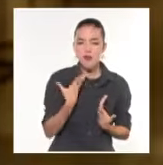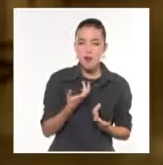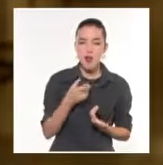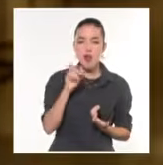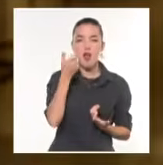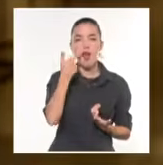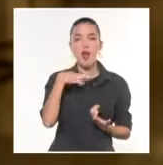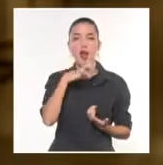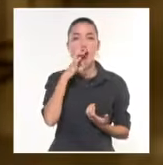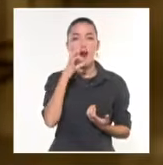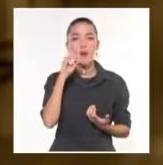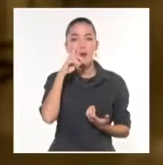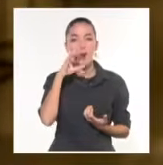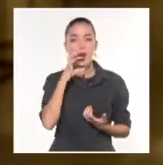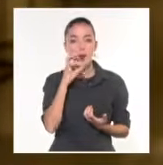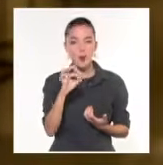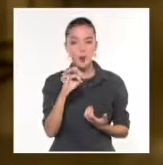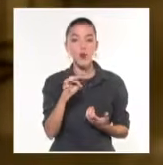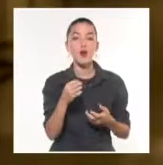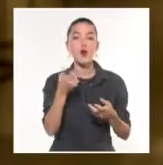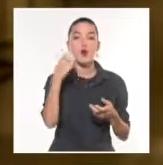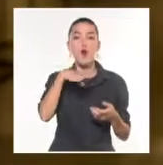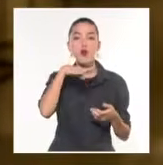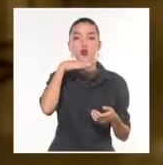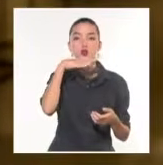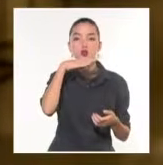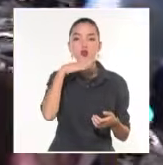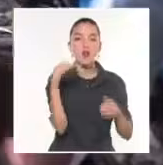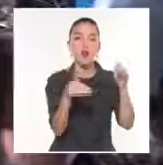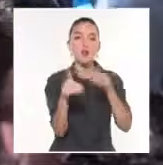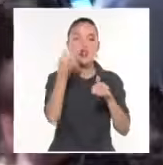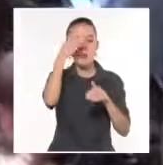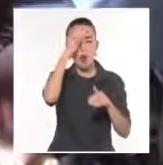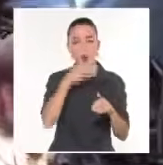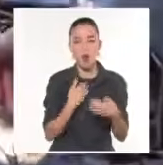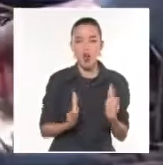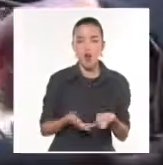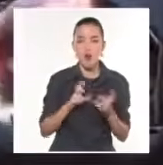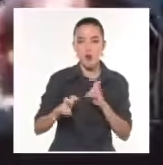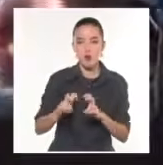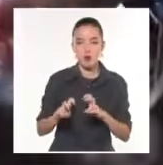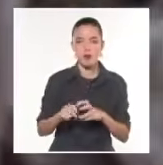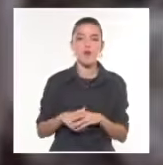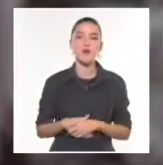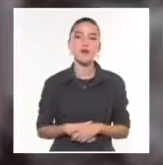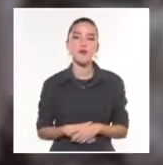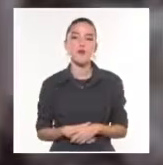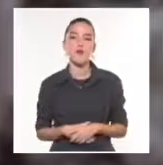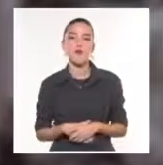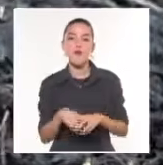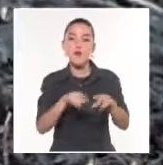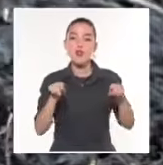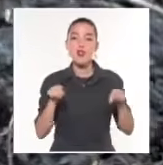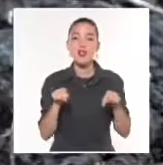es tan importante? ¿Cómo participa Cuba en estas investigaciones? Colectan núcleos de sedimentos porque a través